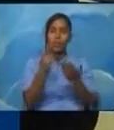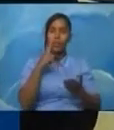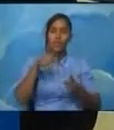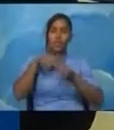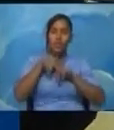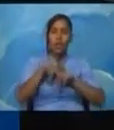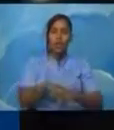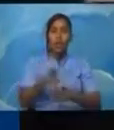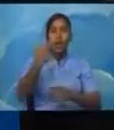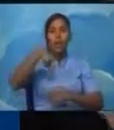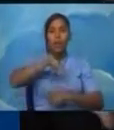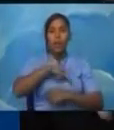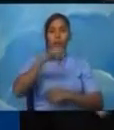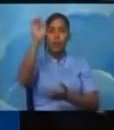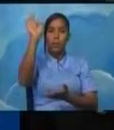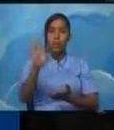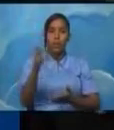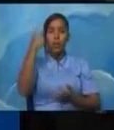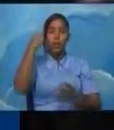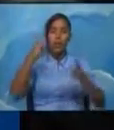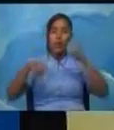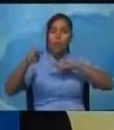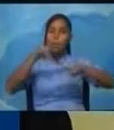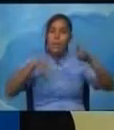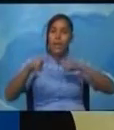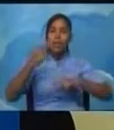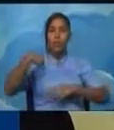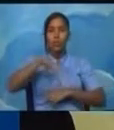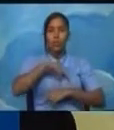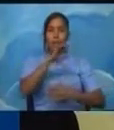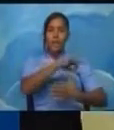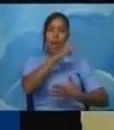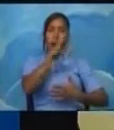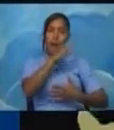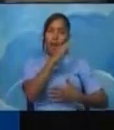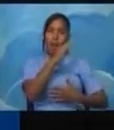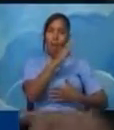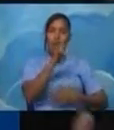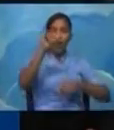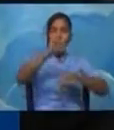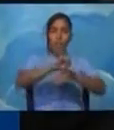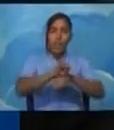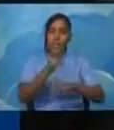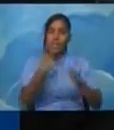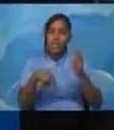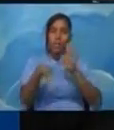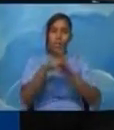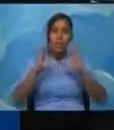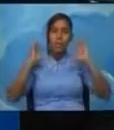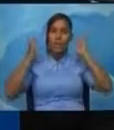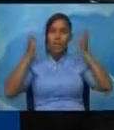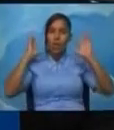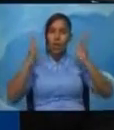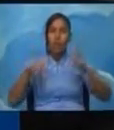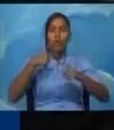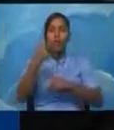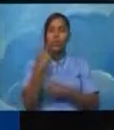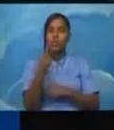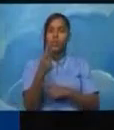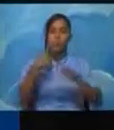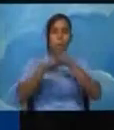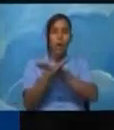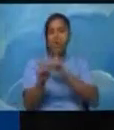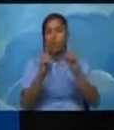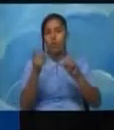someteos a vuestros pastores porque ellos velan por vuestras almas. Una iglesia totalmente loca, cuando le dicen vaya no